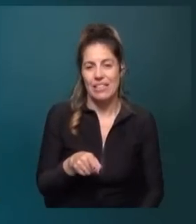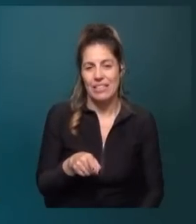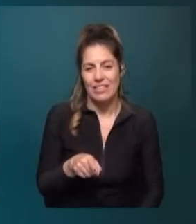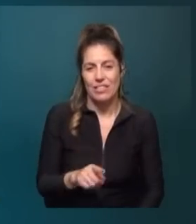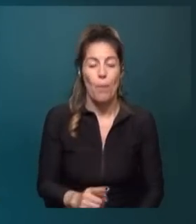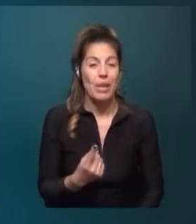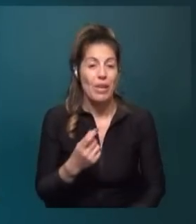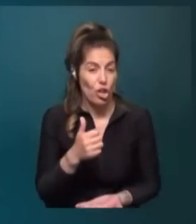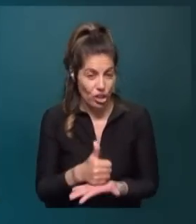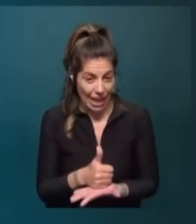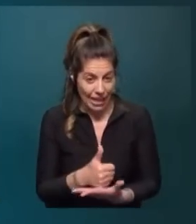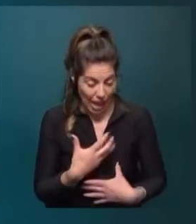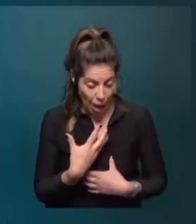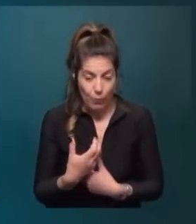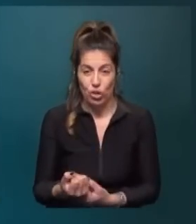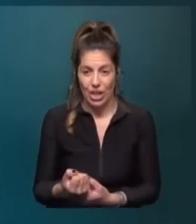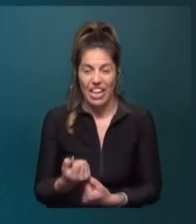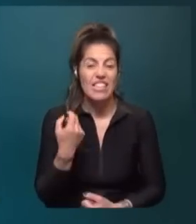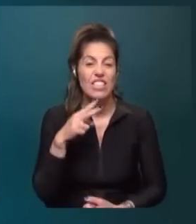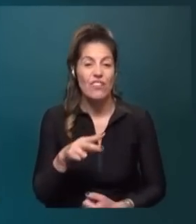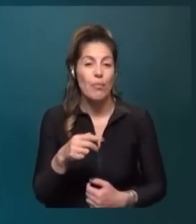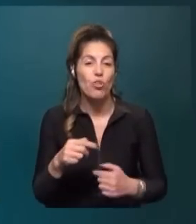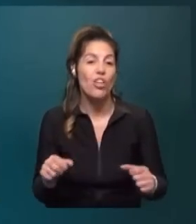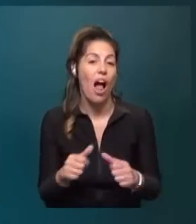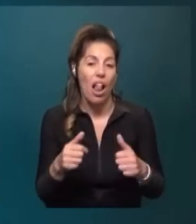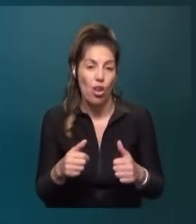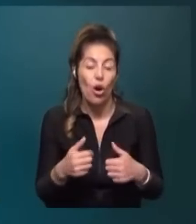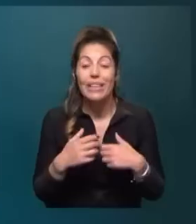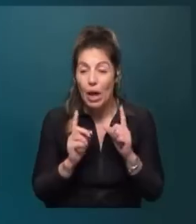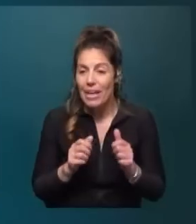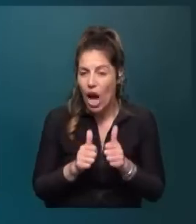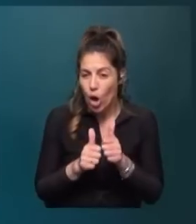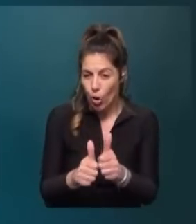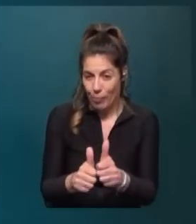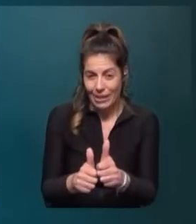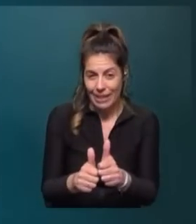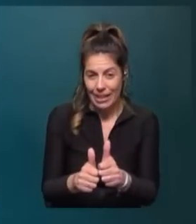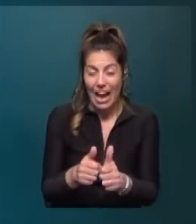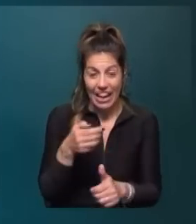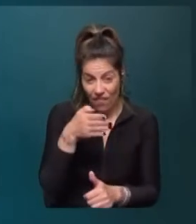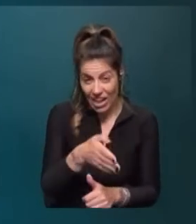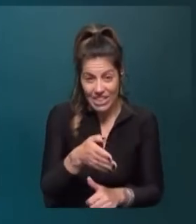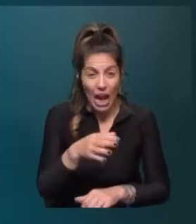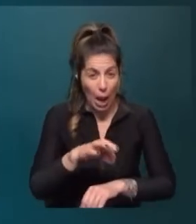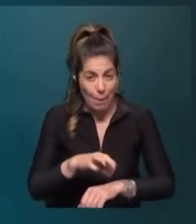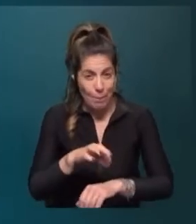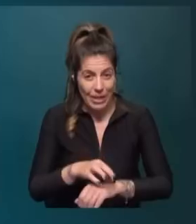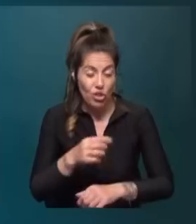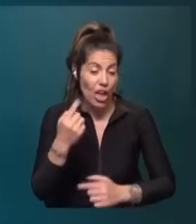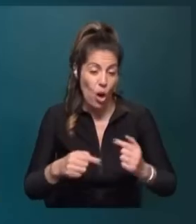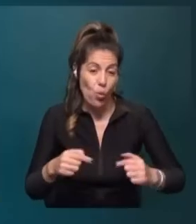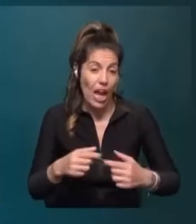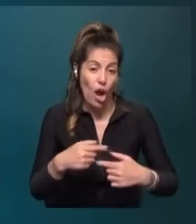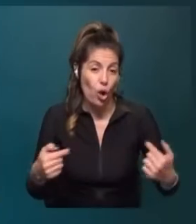primero estar apoyar si vemos algo actuar y acompañarlas a las a la atención son algunas cosas